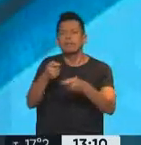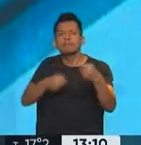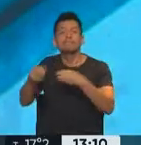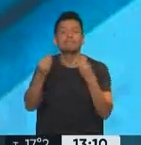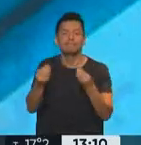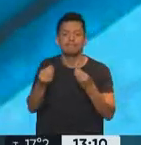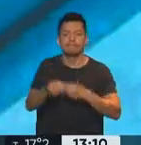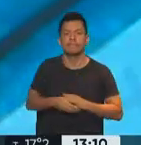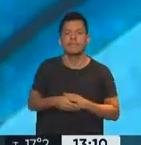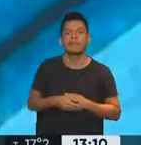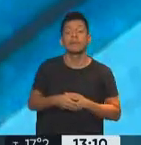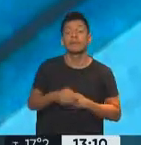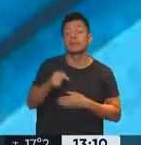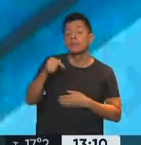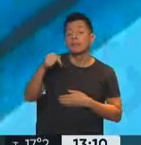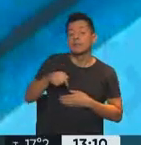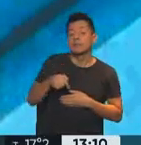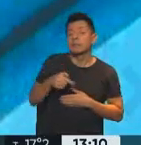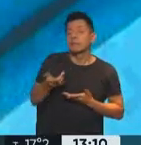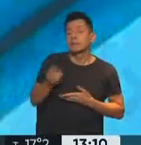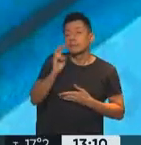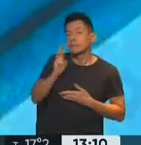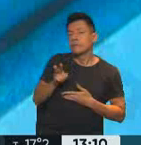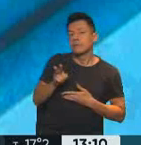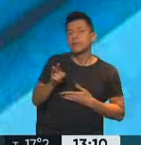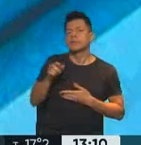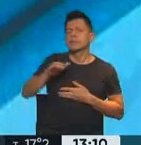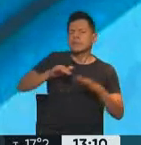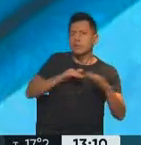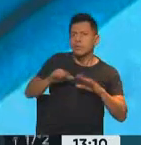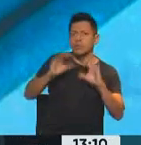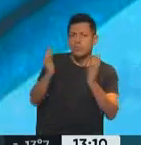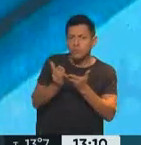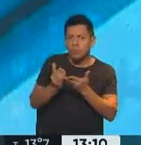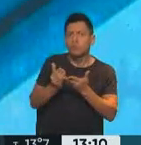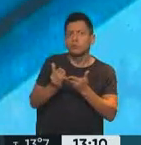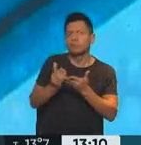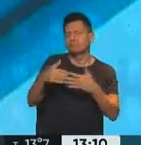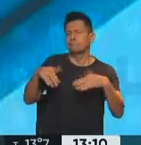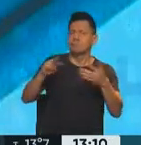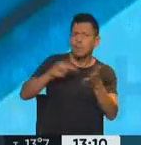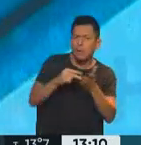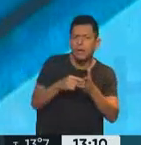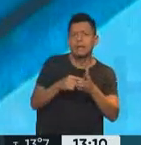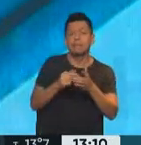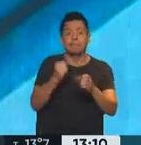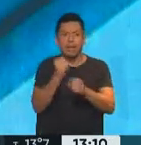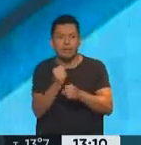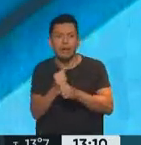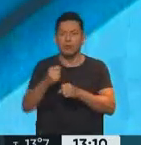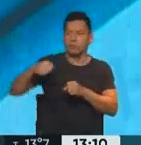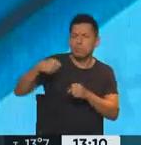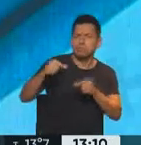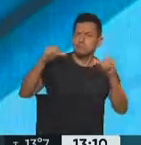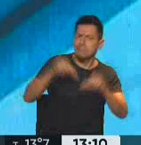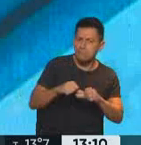lo que estamos mirando es la problemática situación del mundo laboral y por ende luego previsional es decir en la